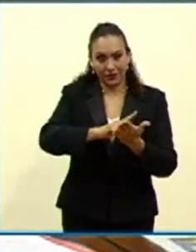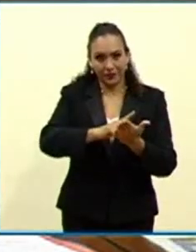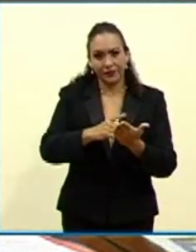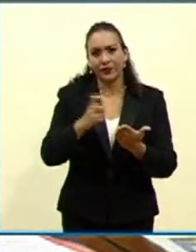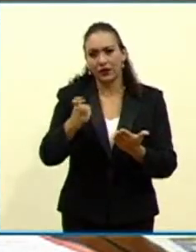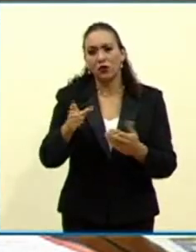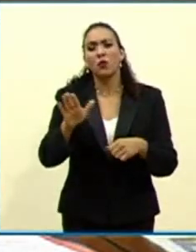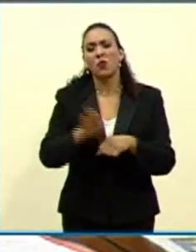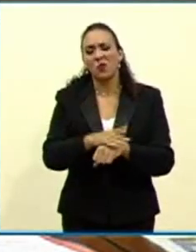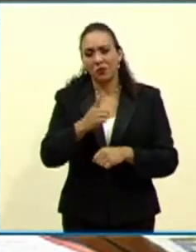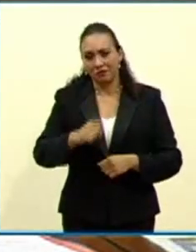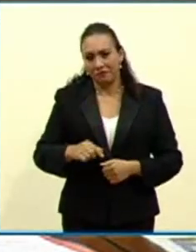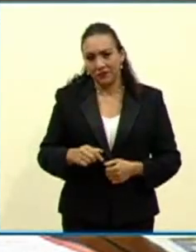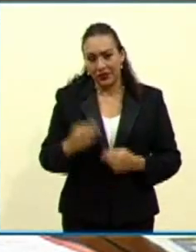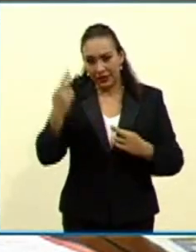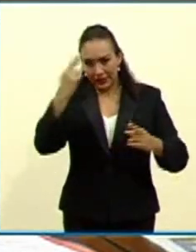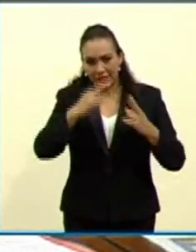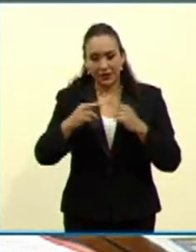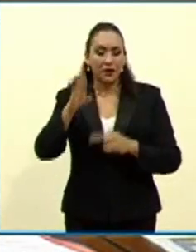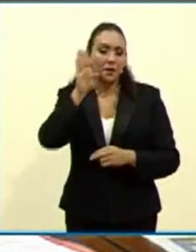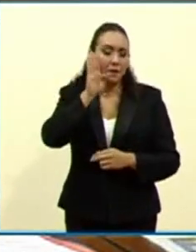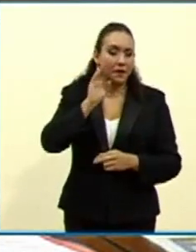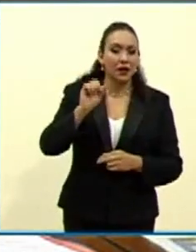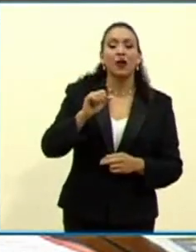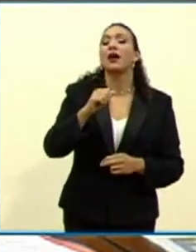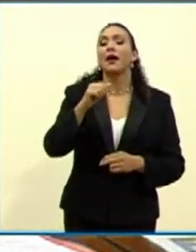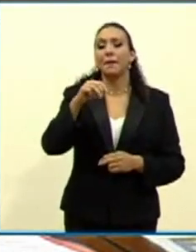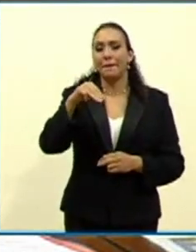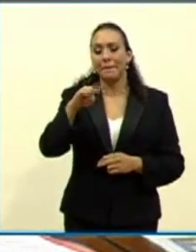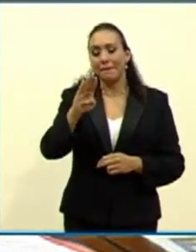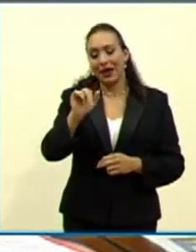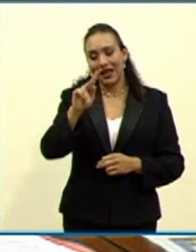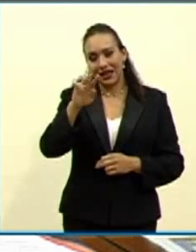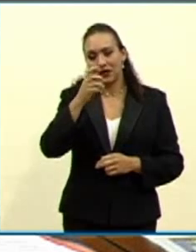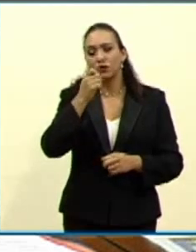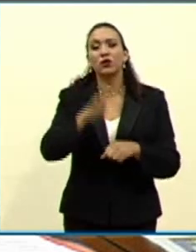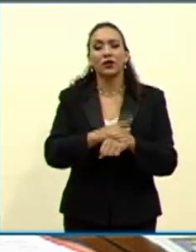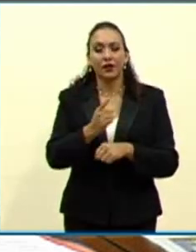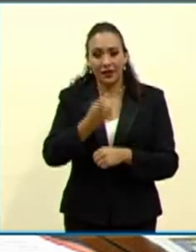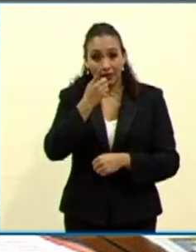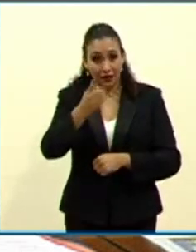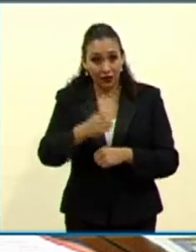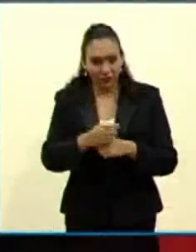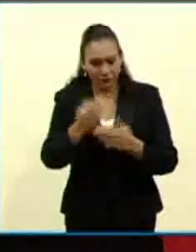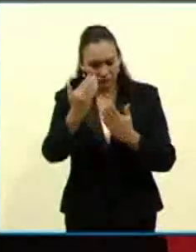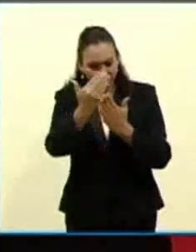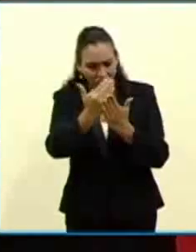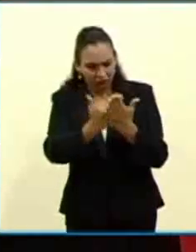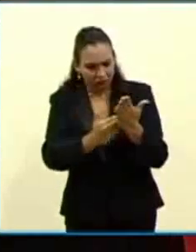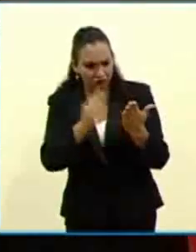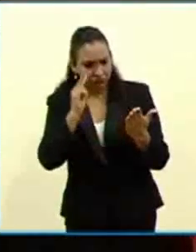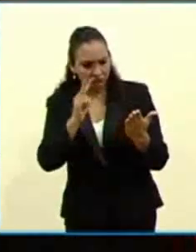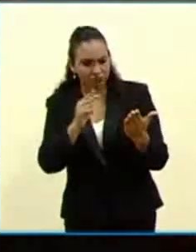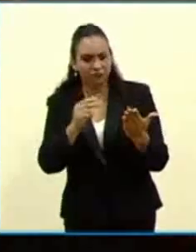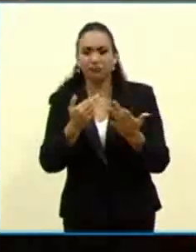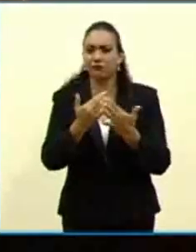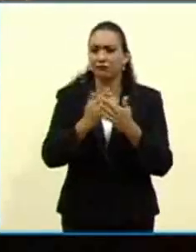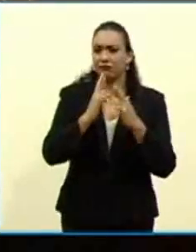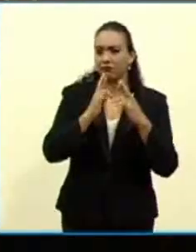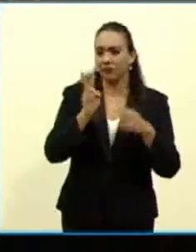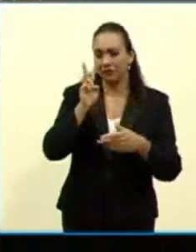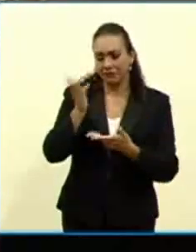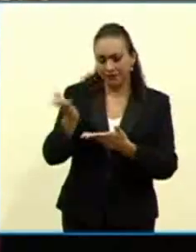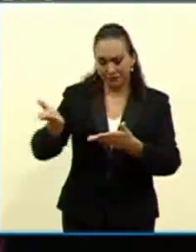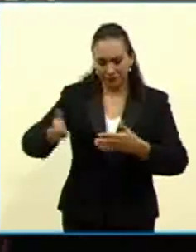Esto al resolver proyectos de la ministra Lenia Batres Guadarrama, que en el primero de ellos planteaba la improcedencia de la suspensión.